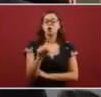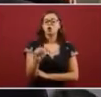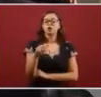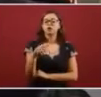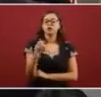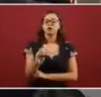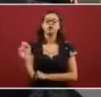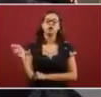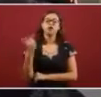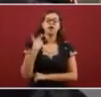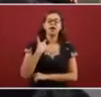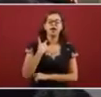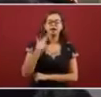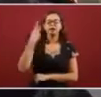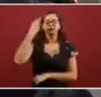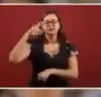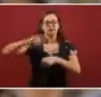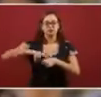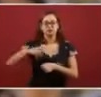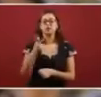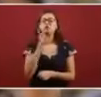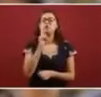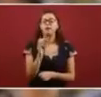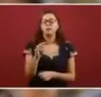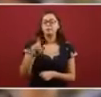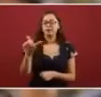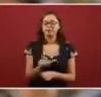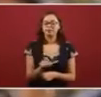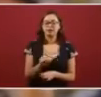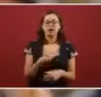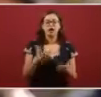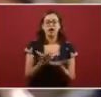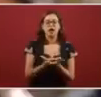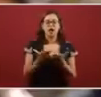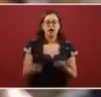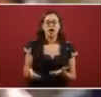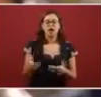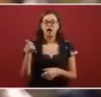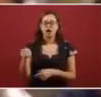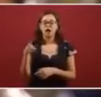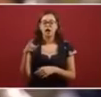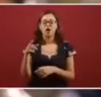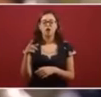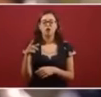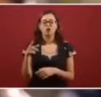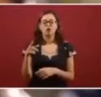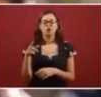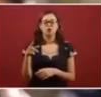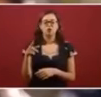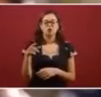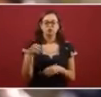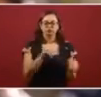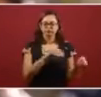Fertilizantes, es ahora el director del Instituto Mexicano para la Propiedad Intelectual.